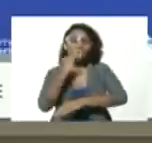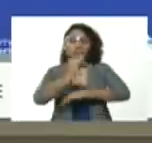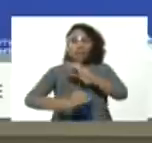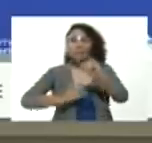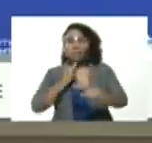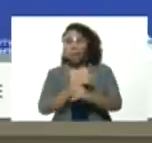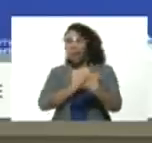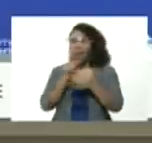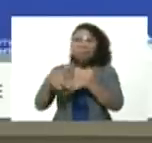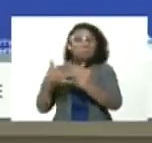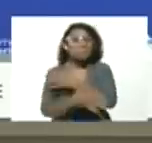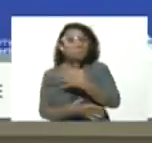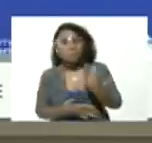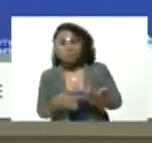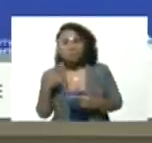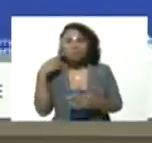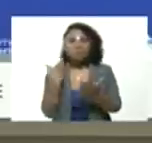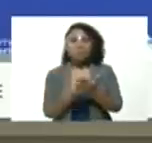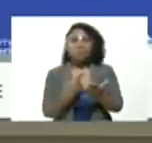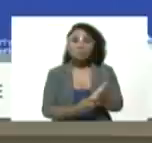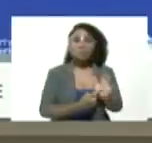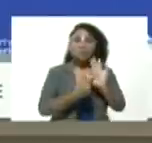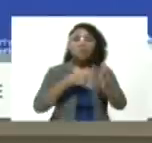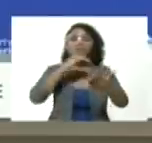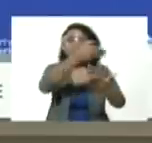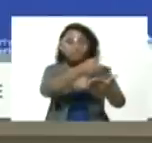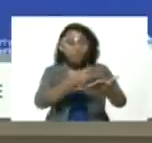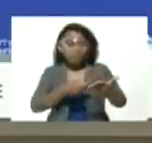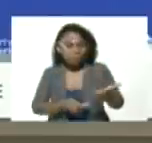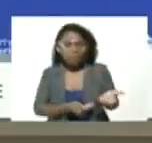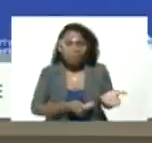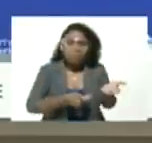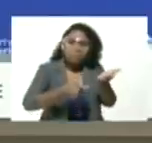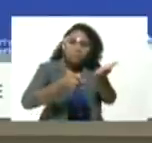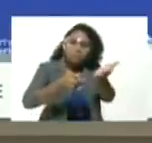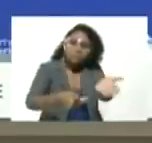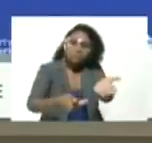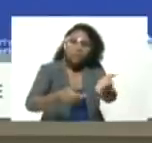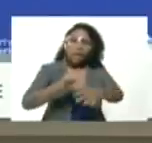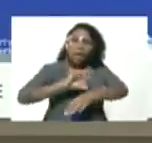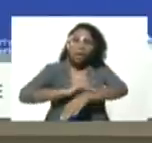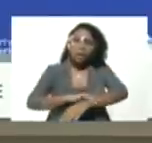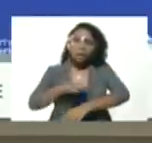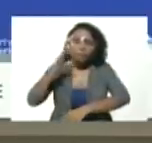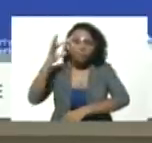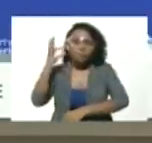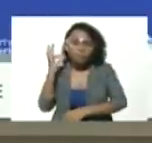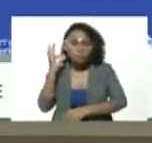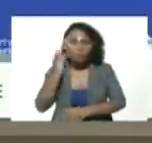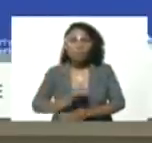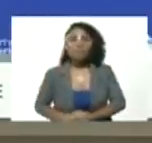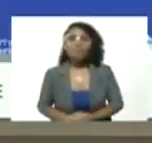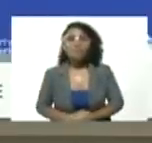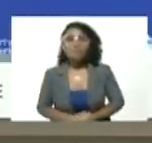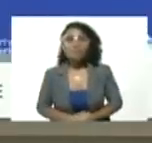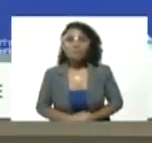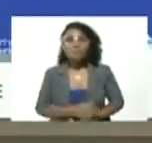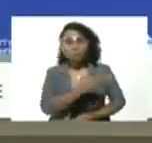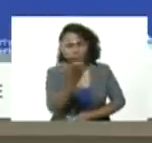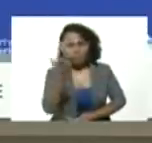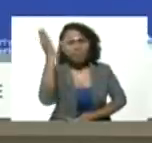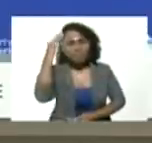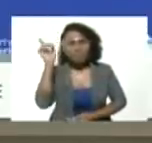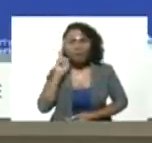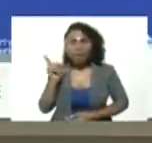allí presentamos el informe de la doctora Alena Duato, que ustedes bien saben,